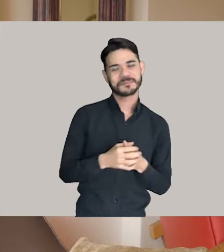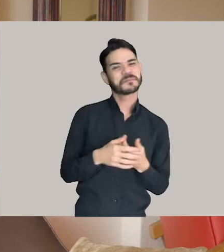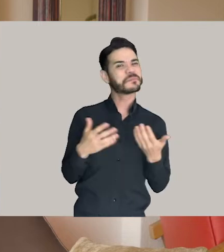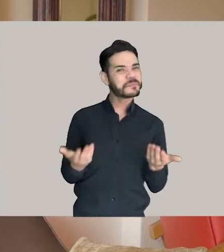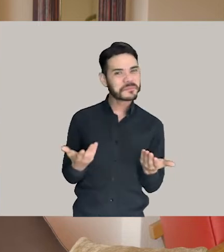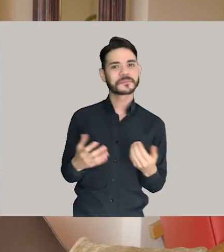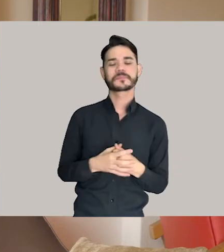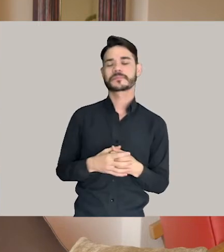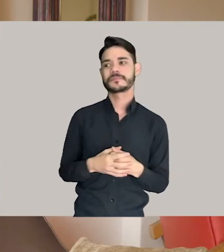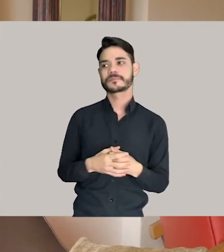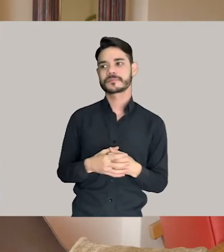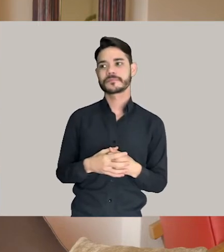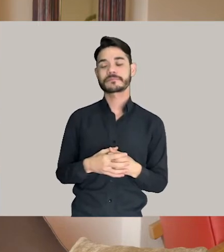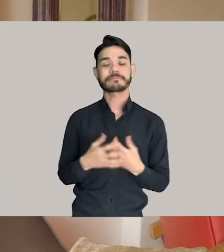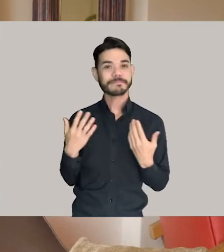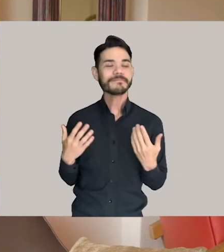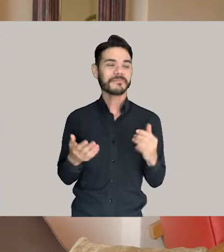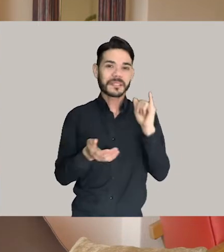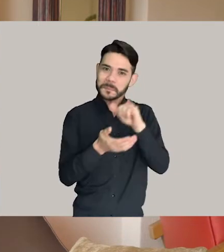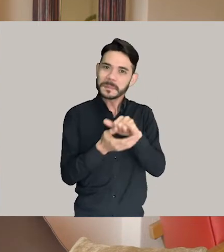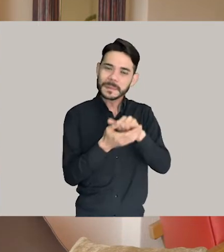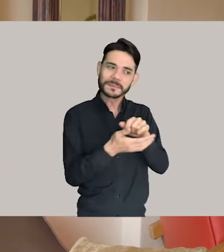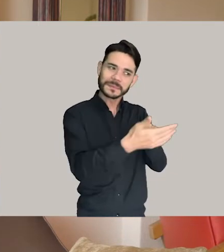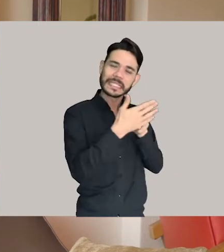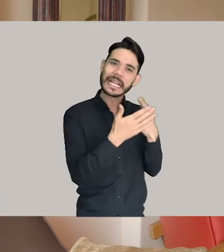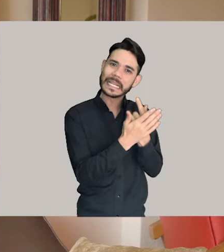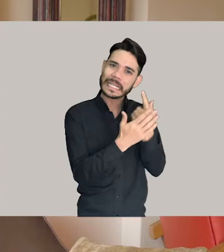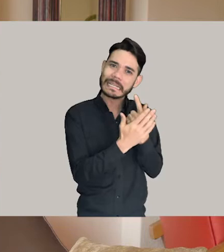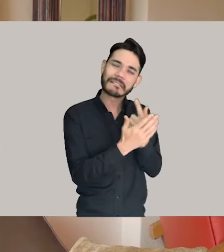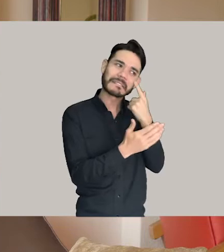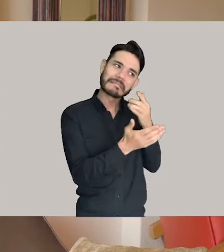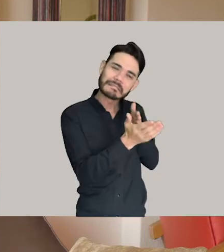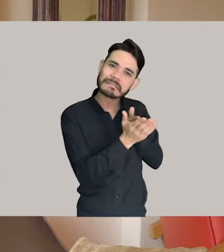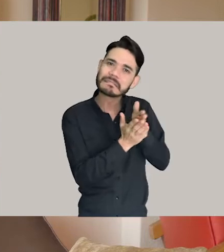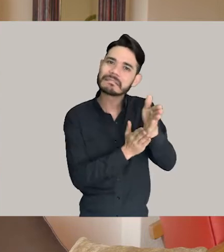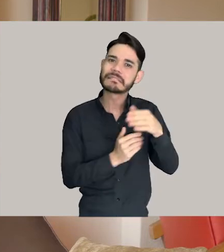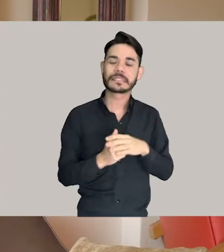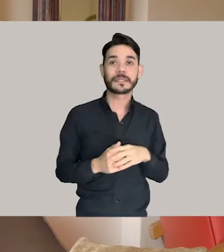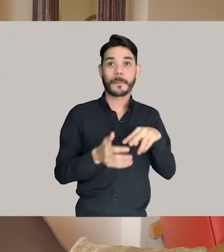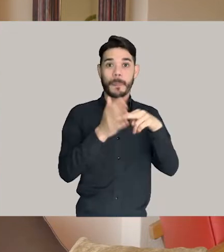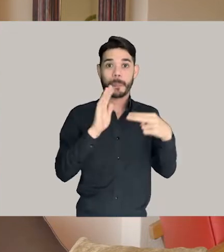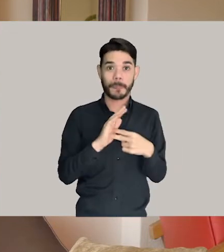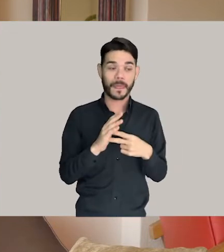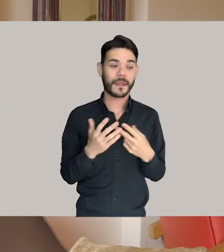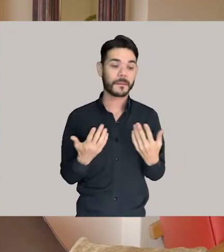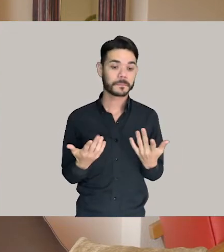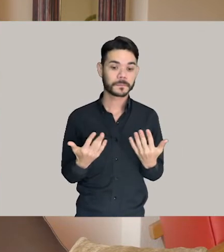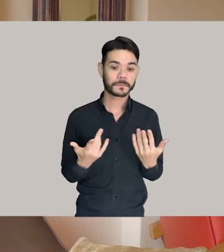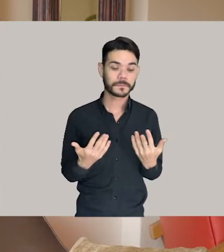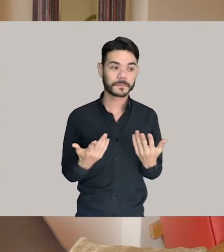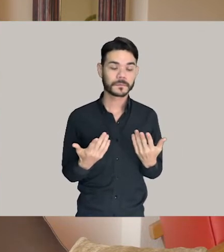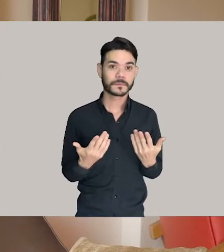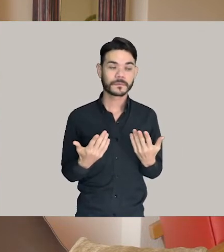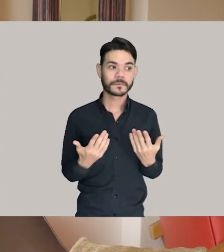Porque se conserva el espíritu del libro. ¿Qué quiere decir el espíritu del libro? Quiere decir que cuando bien